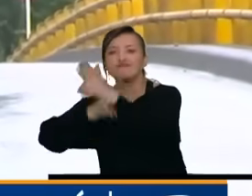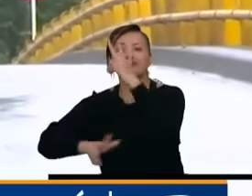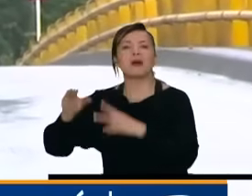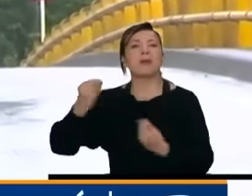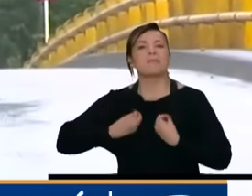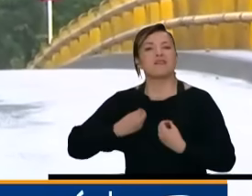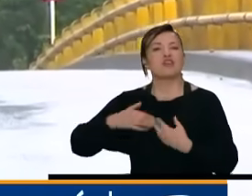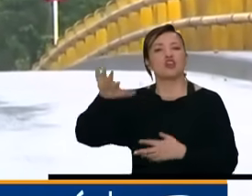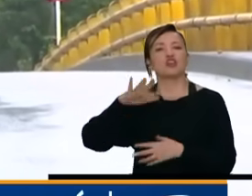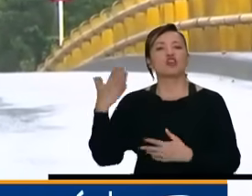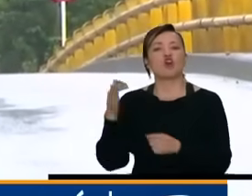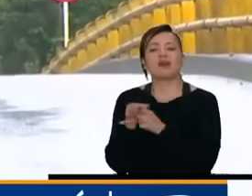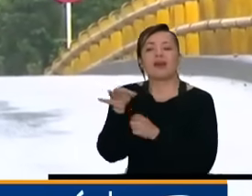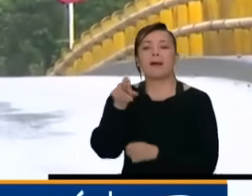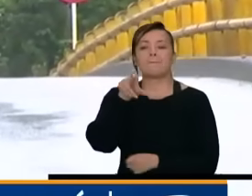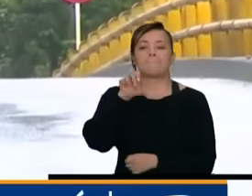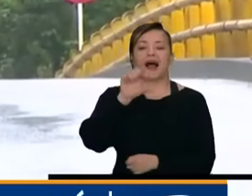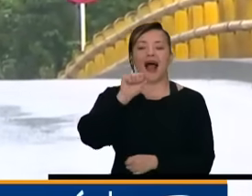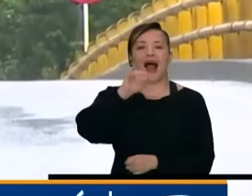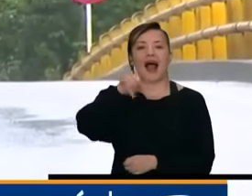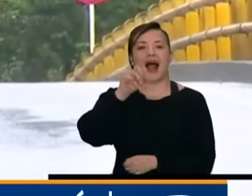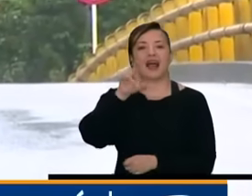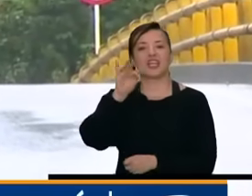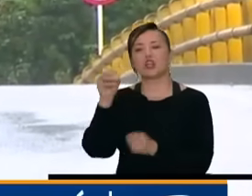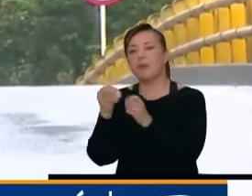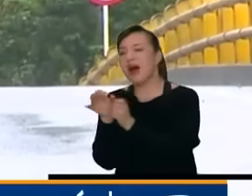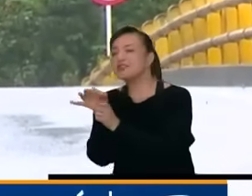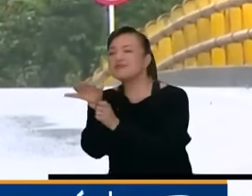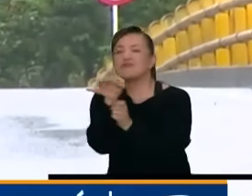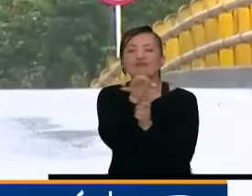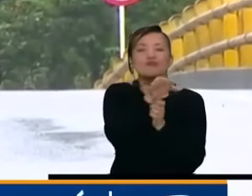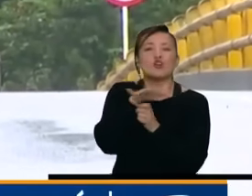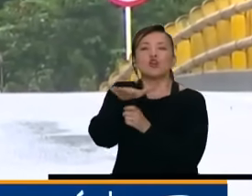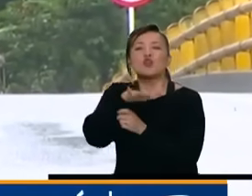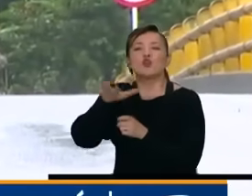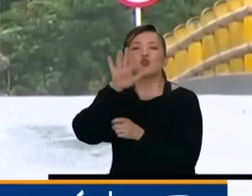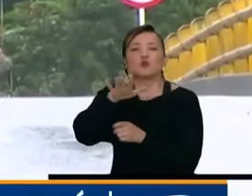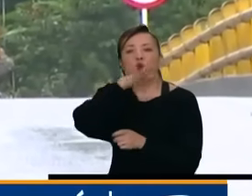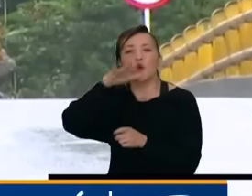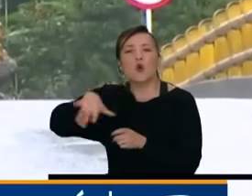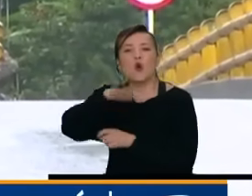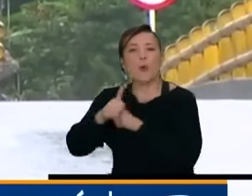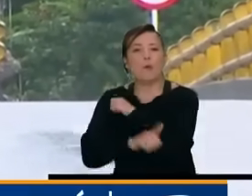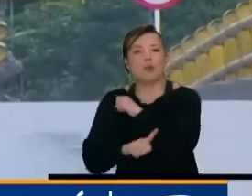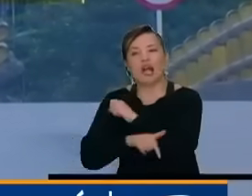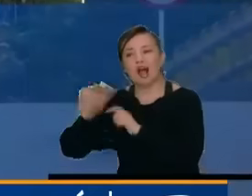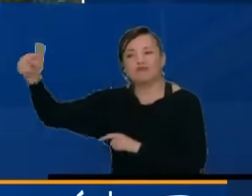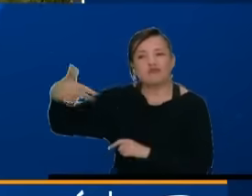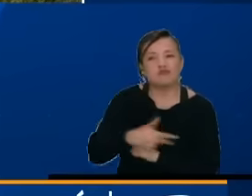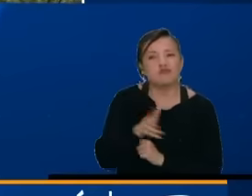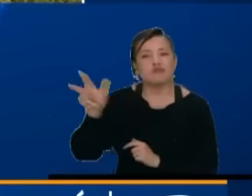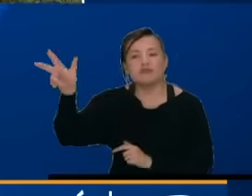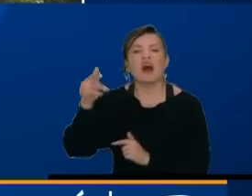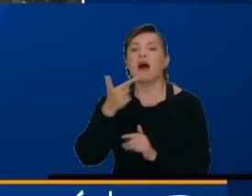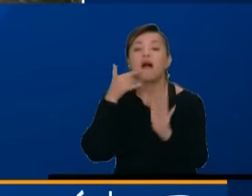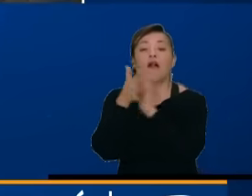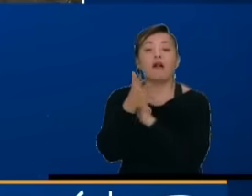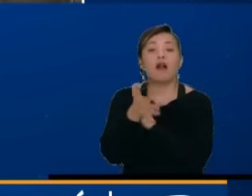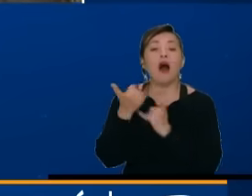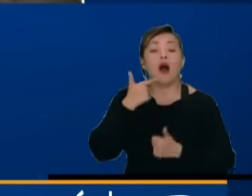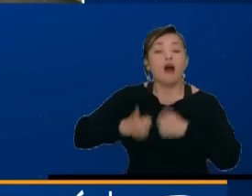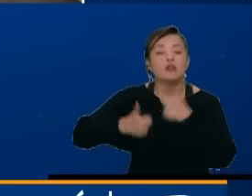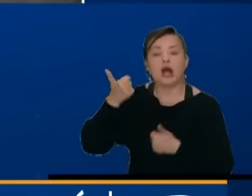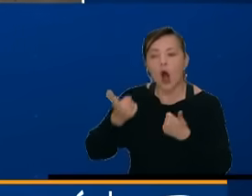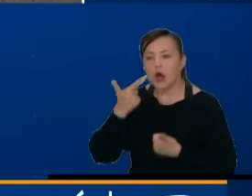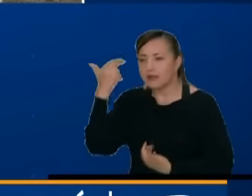en el municipio de Pajarito con el resto de veredas en esta región del departamento de Boyacá. ¿Qué han dicho las autoridades hasta el momento? Que van a evaluar lo que sucedió,